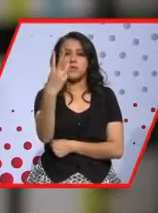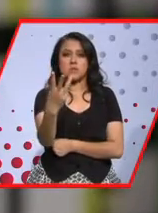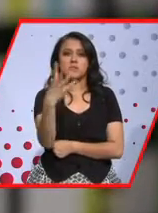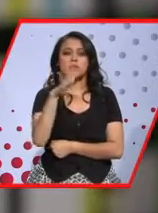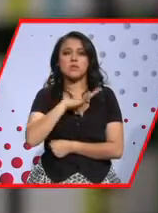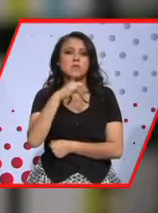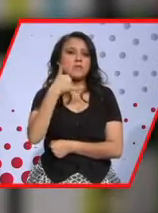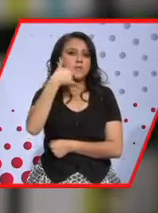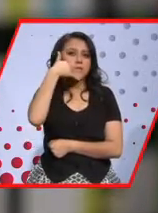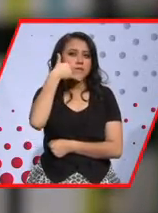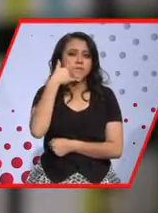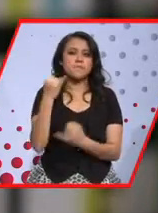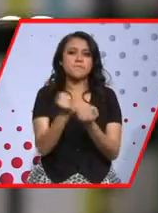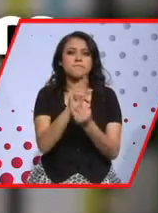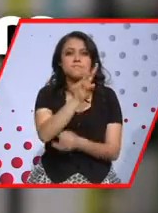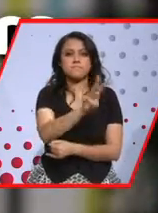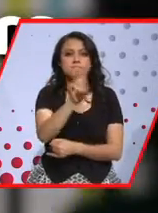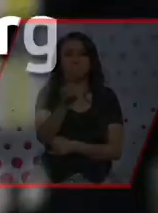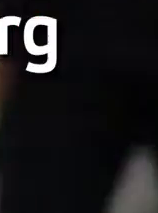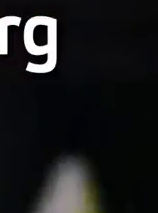55 79 19 33 y nuestra página